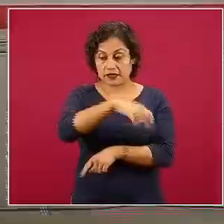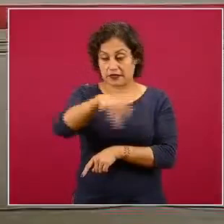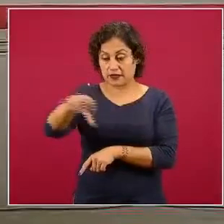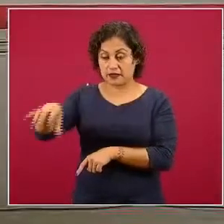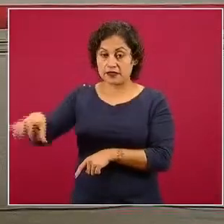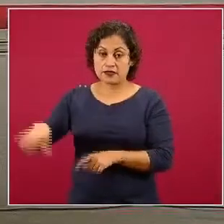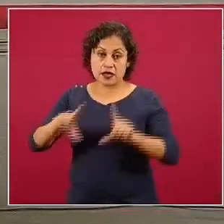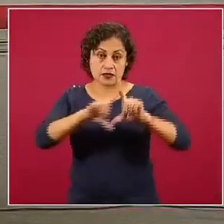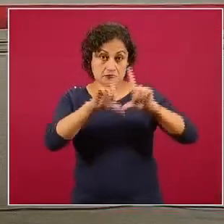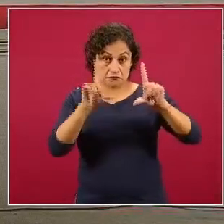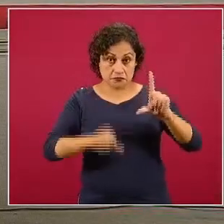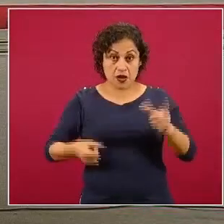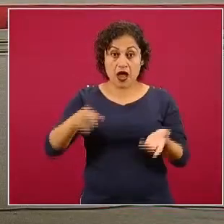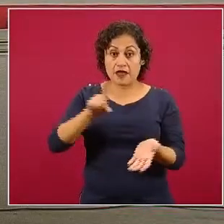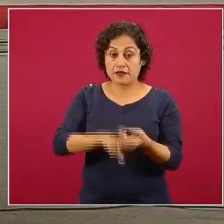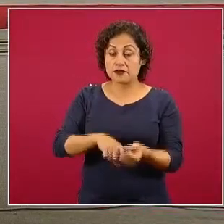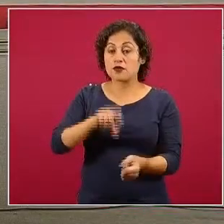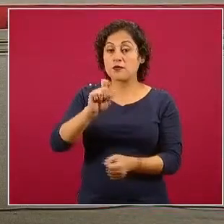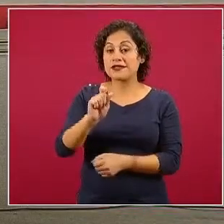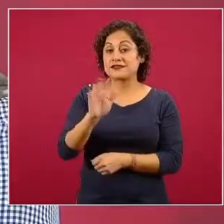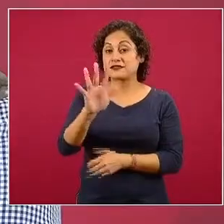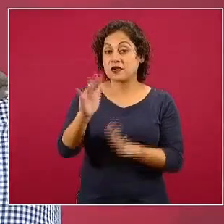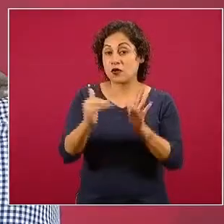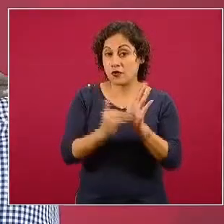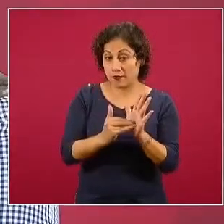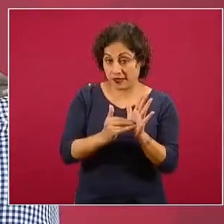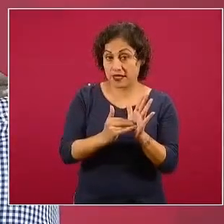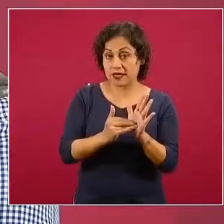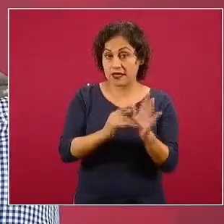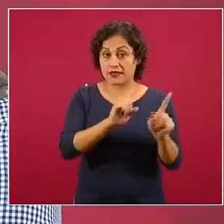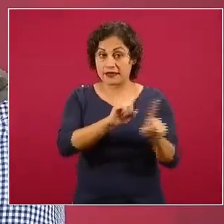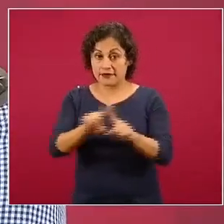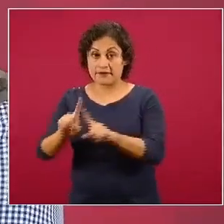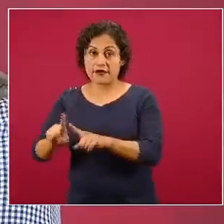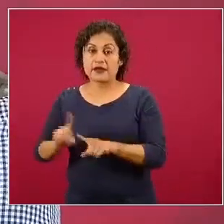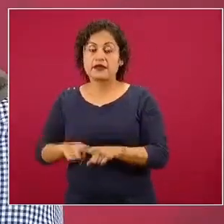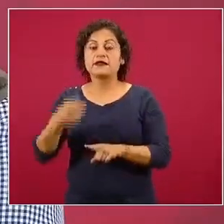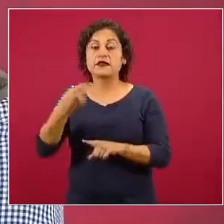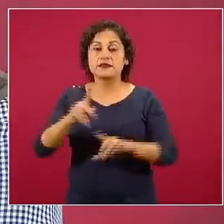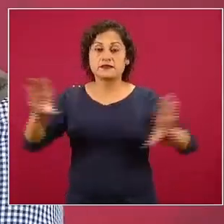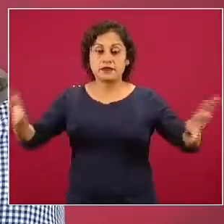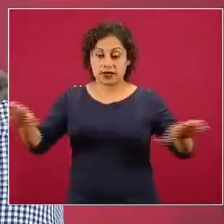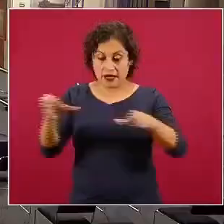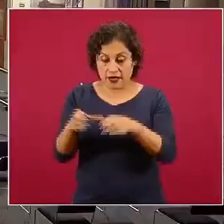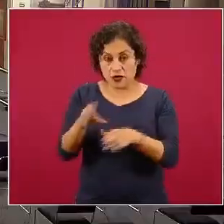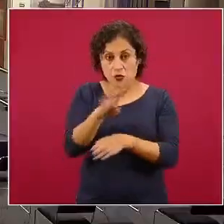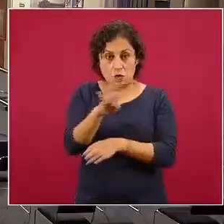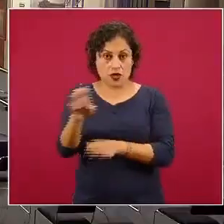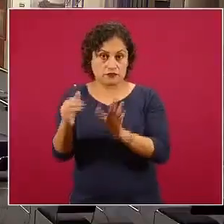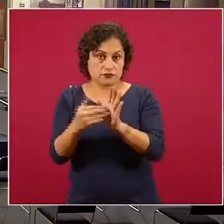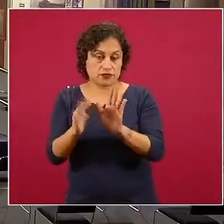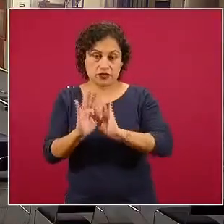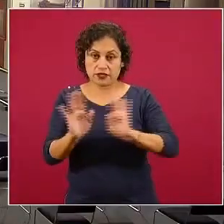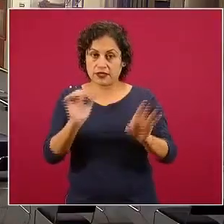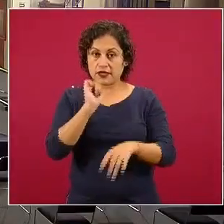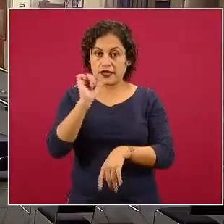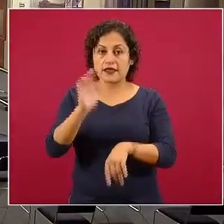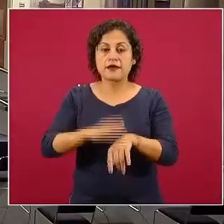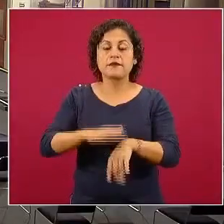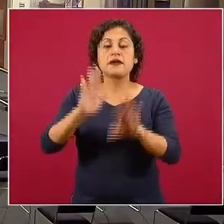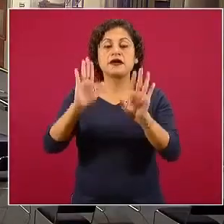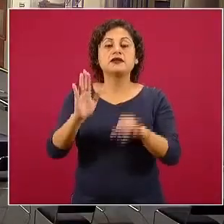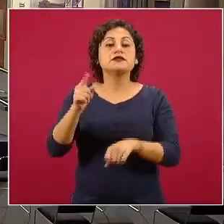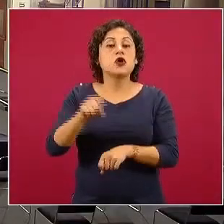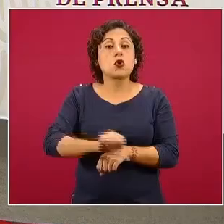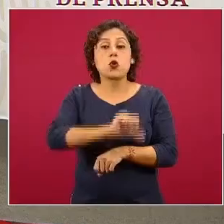mil, casi 26 mil unidades que hay en todo México, por eso se llama modelo Sentinel. Pero la gran mayoría de unidades, es decir, todas estas